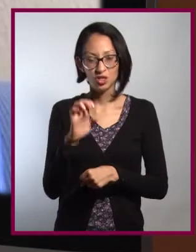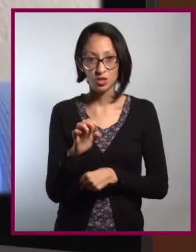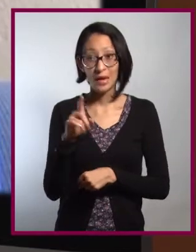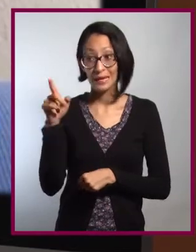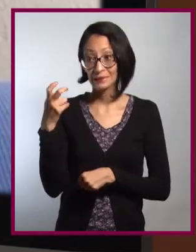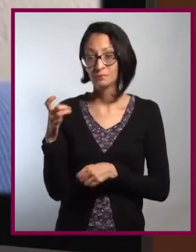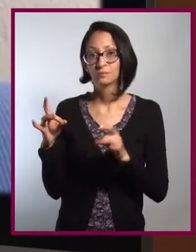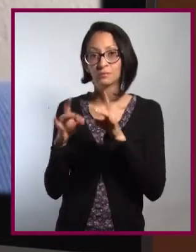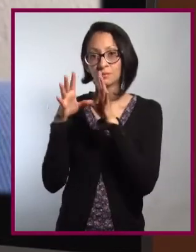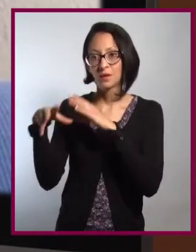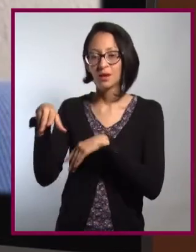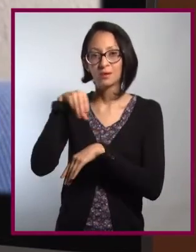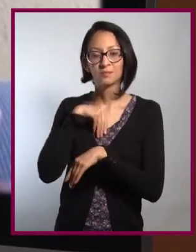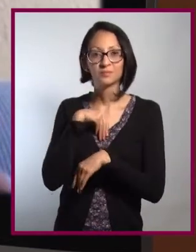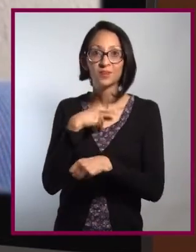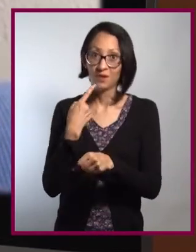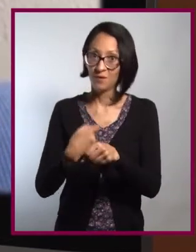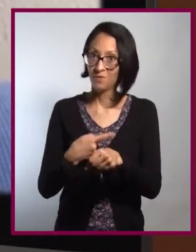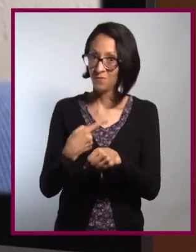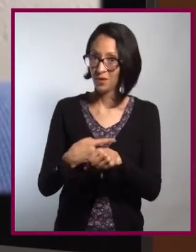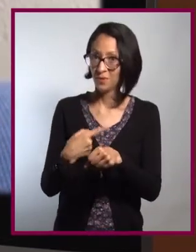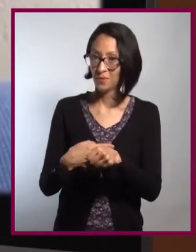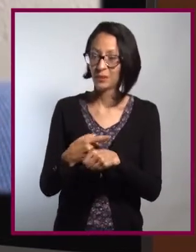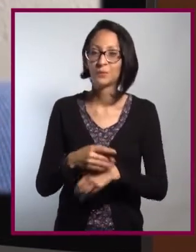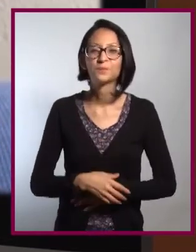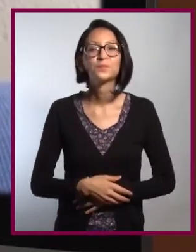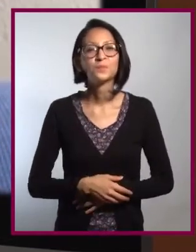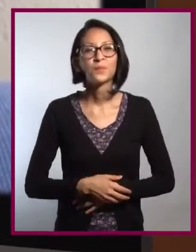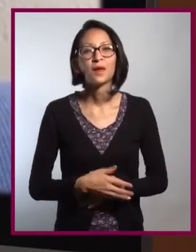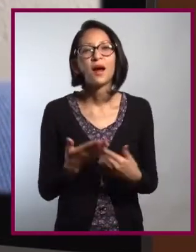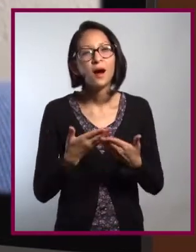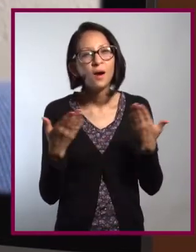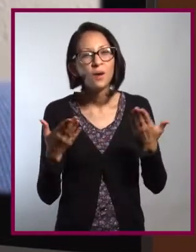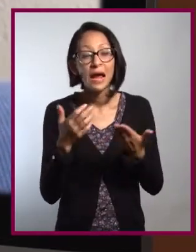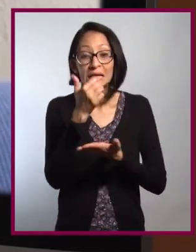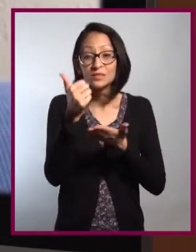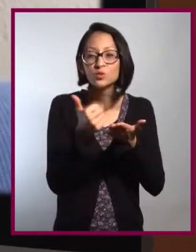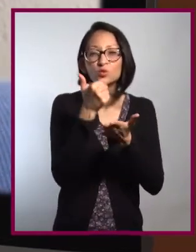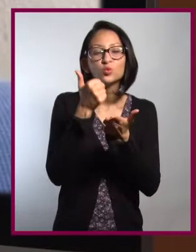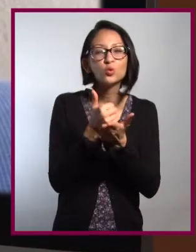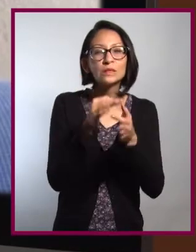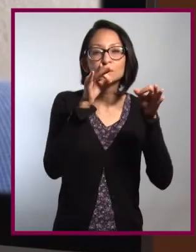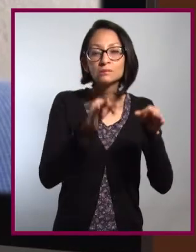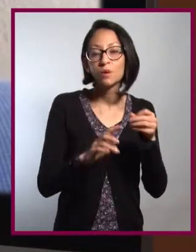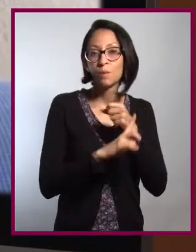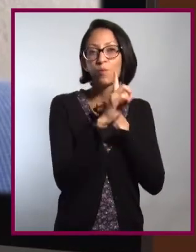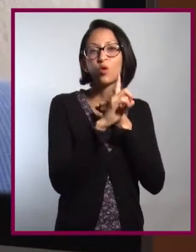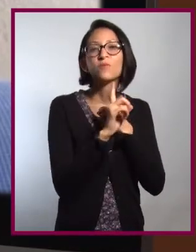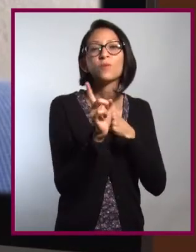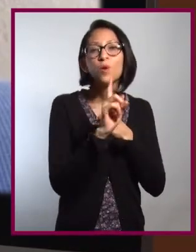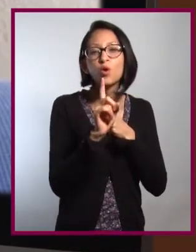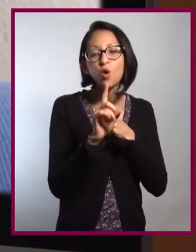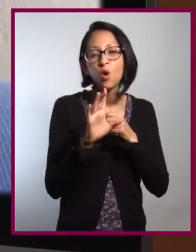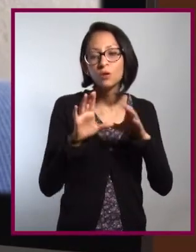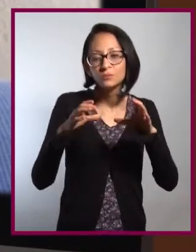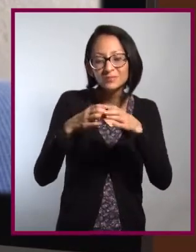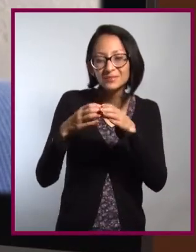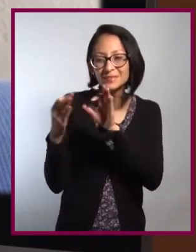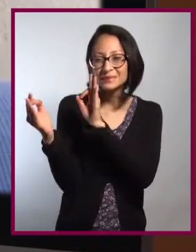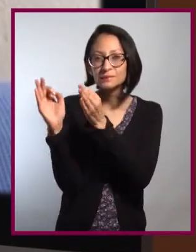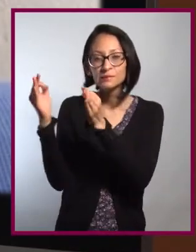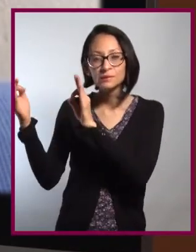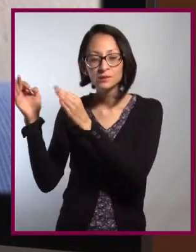de Chagas. Entonces, quizá el problema no está en sí en las ciudades, sino también a veces las localidades cercanas, aledañas que